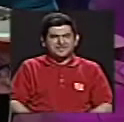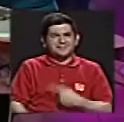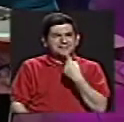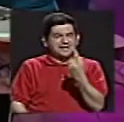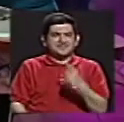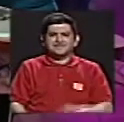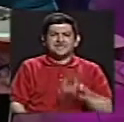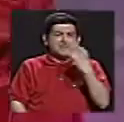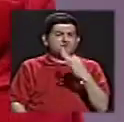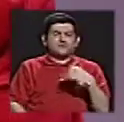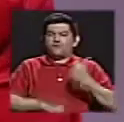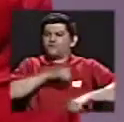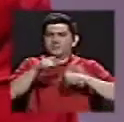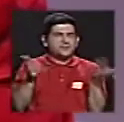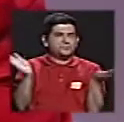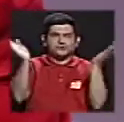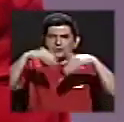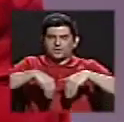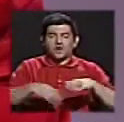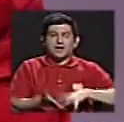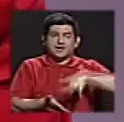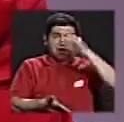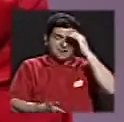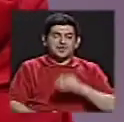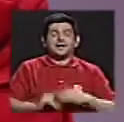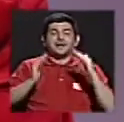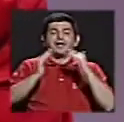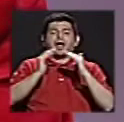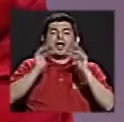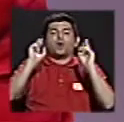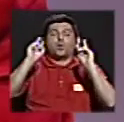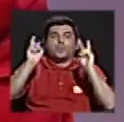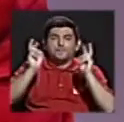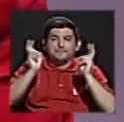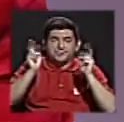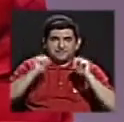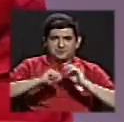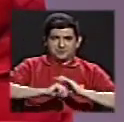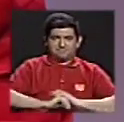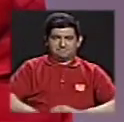decimos que no hay forma de combatirla, lo que hay que aprender es a convivirla.